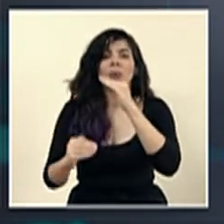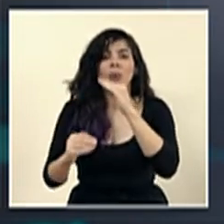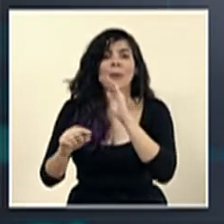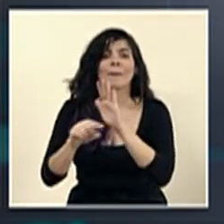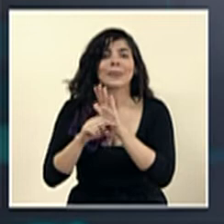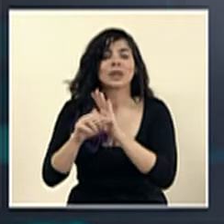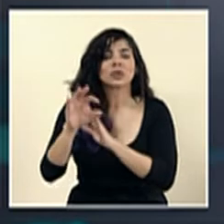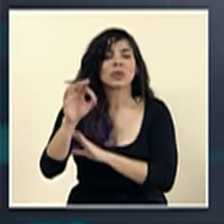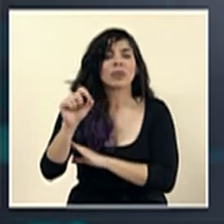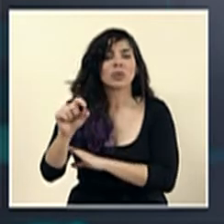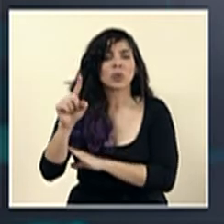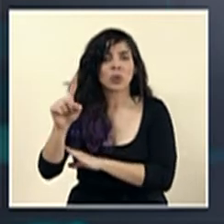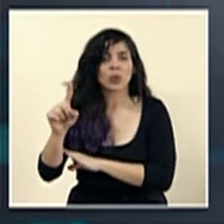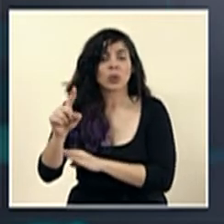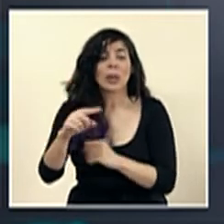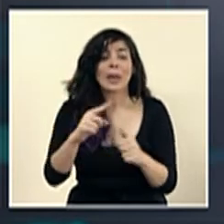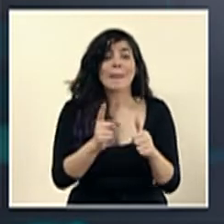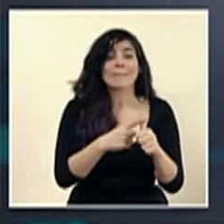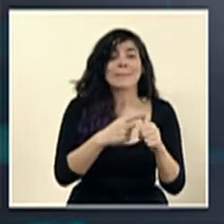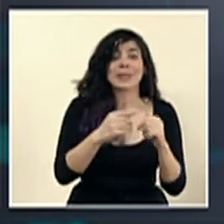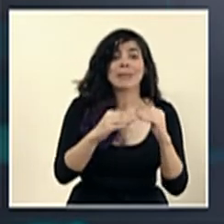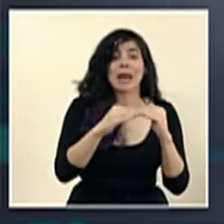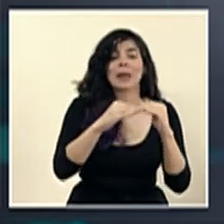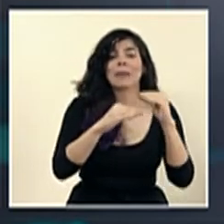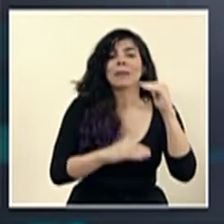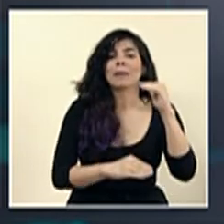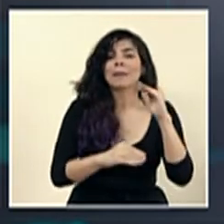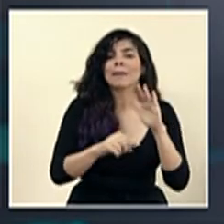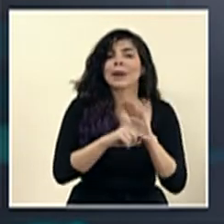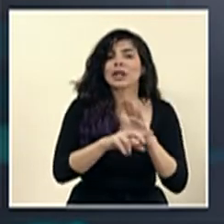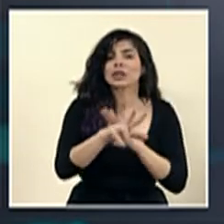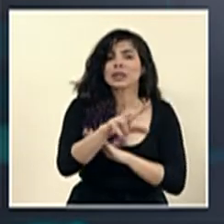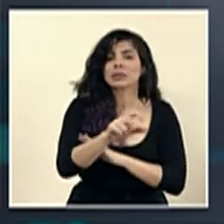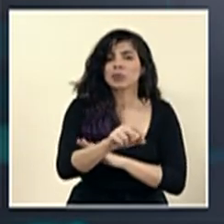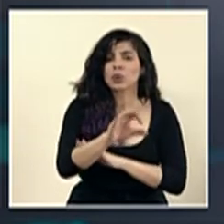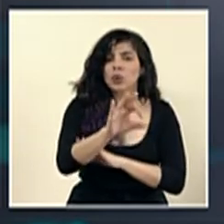9.1 y el primario a menos 3.9.